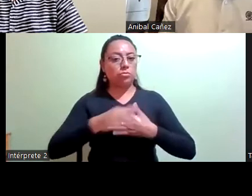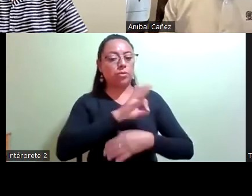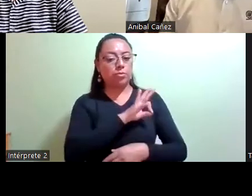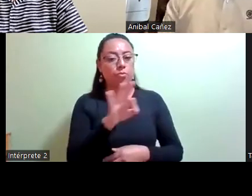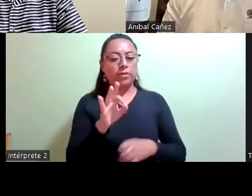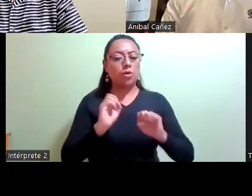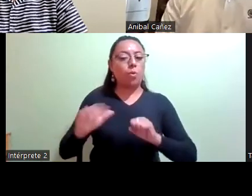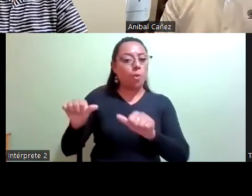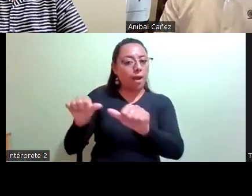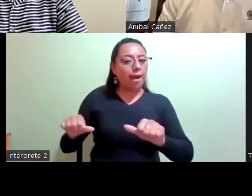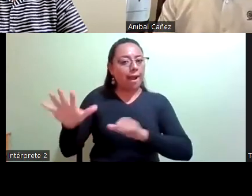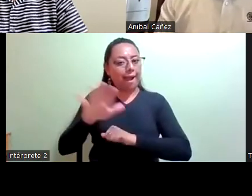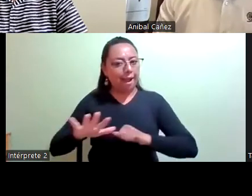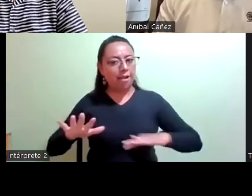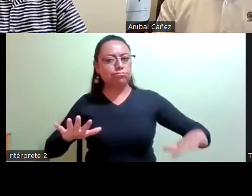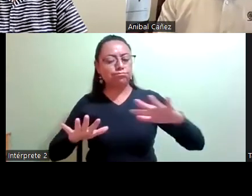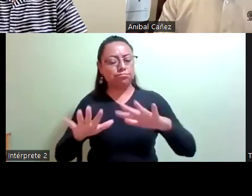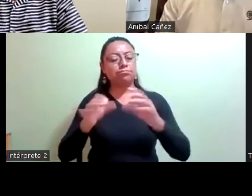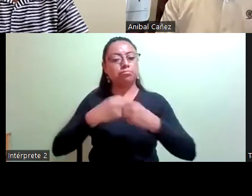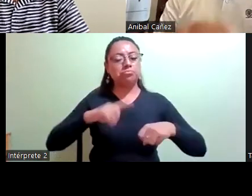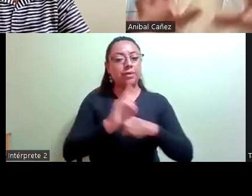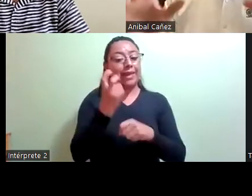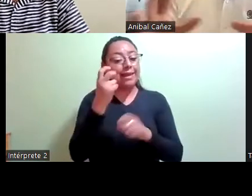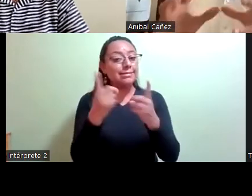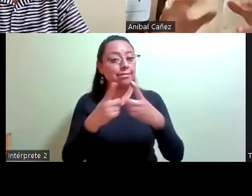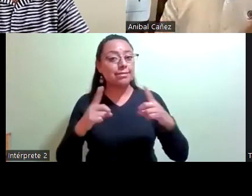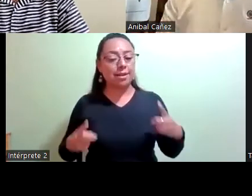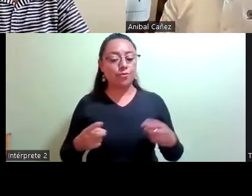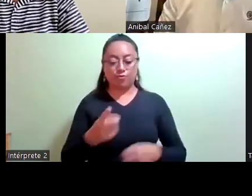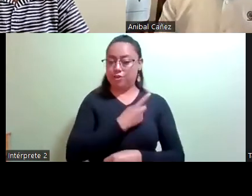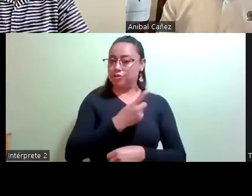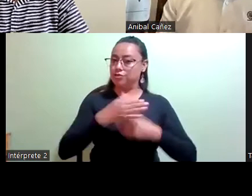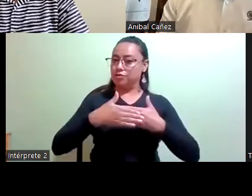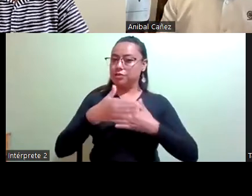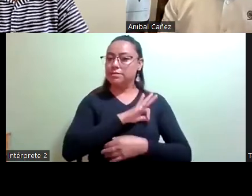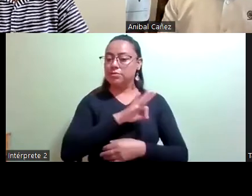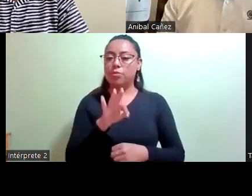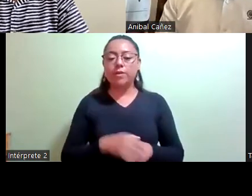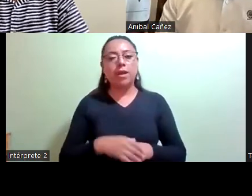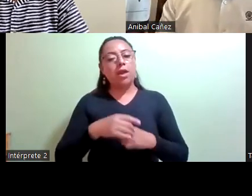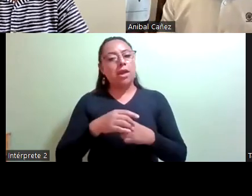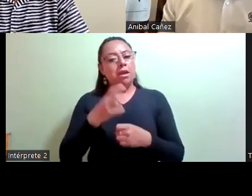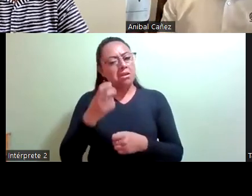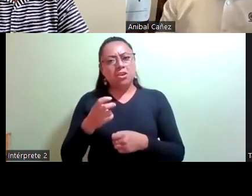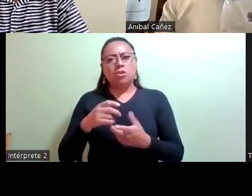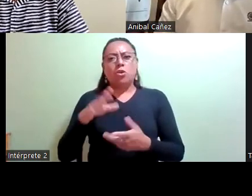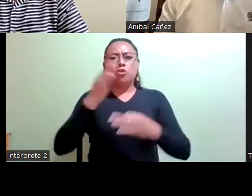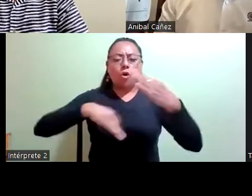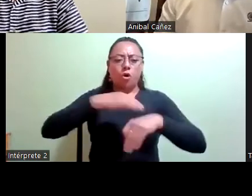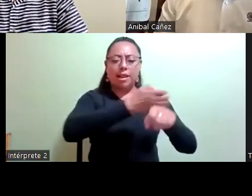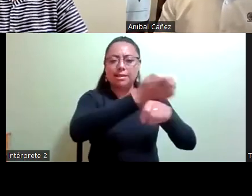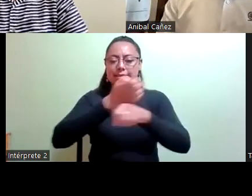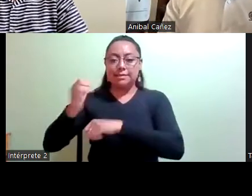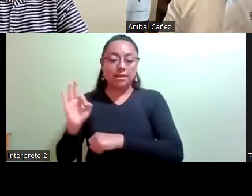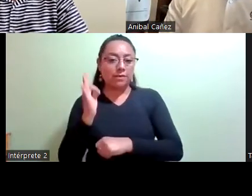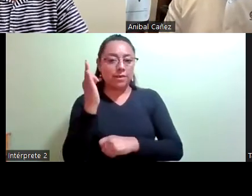son comunes para no solo las entidades federativas que forman esta gran megalópolis, sino para el mundo entero. Entonces,